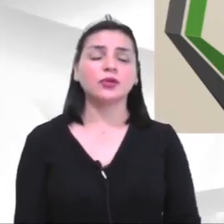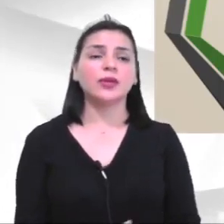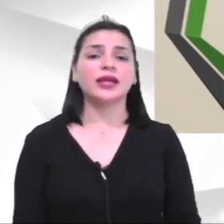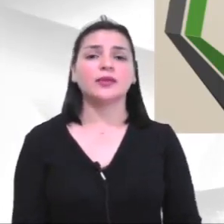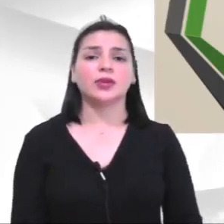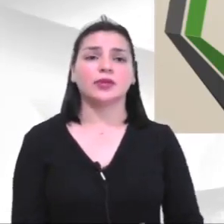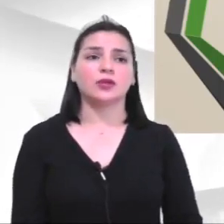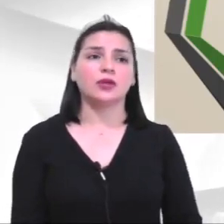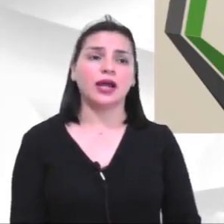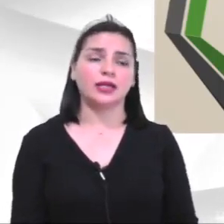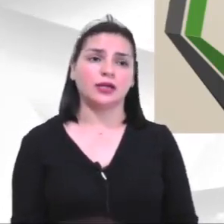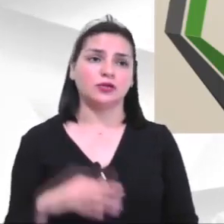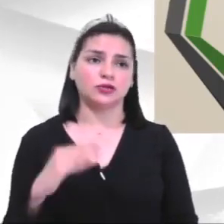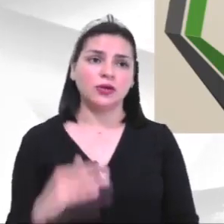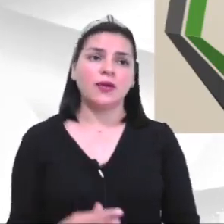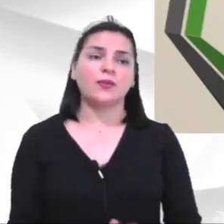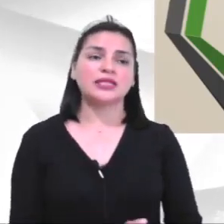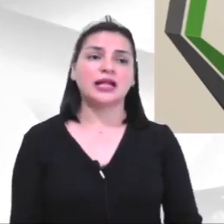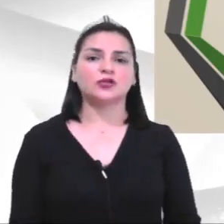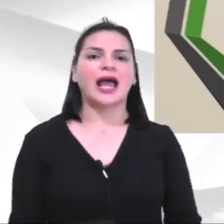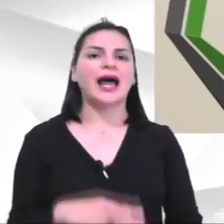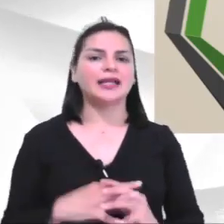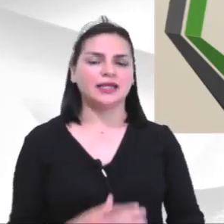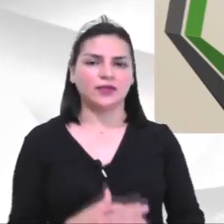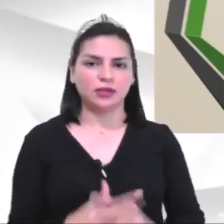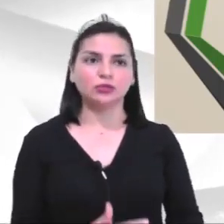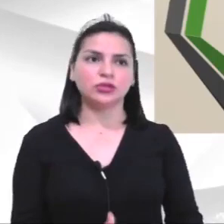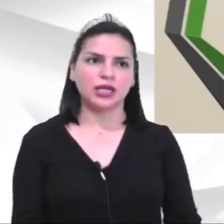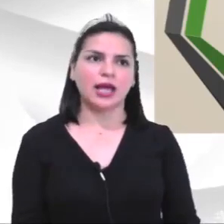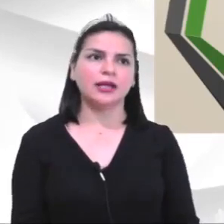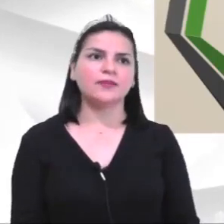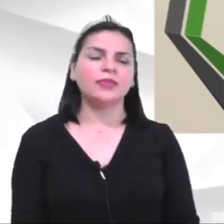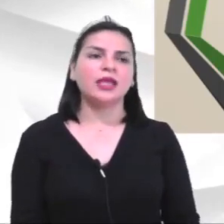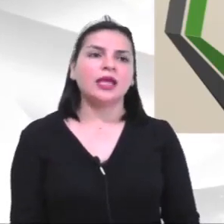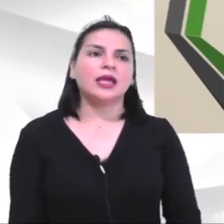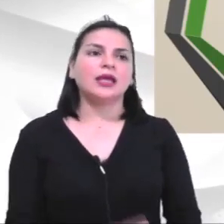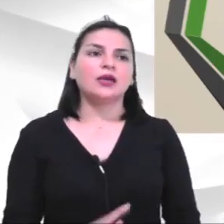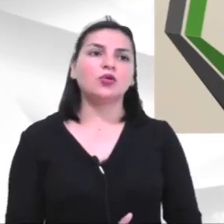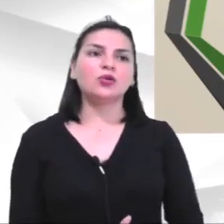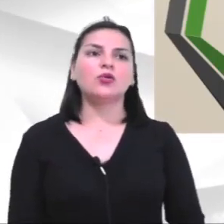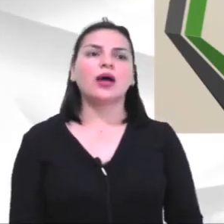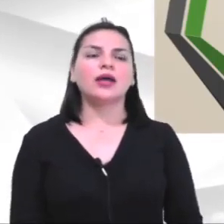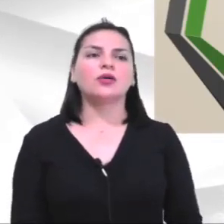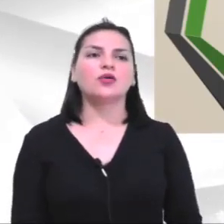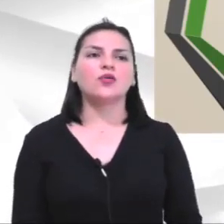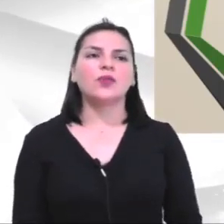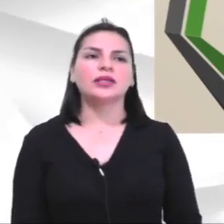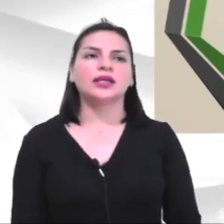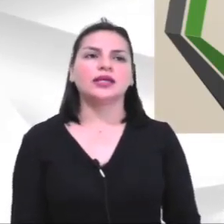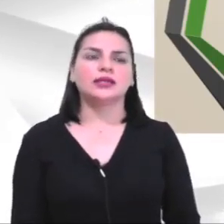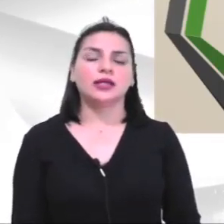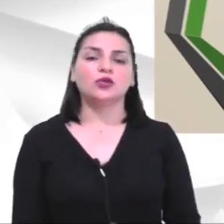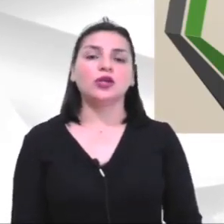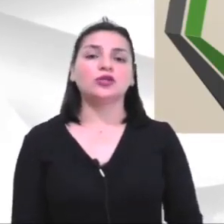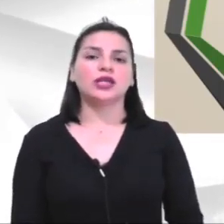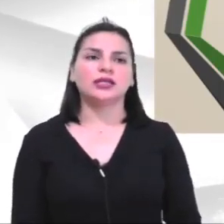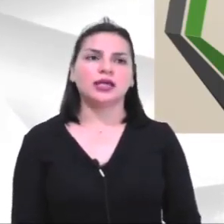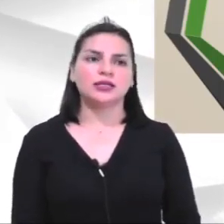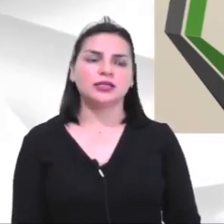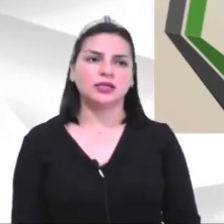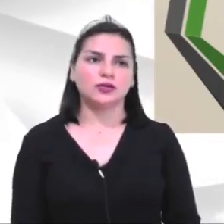Podemos ver que en primer lugar, en los más altos a nivel mundial, Uruguay ocupa el